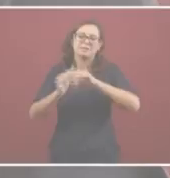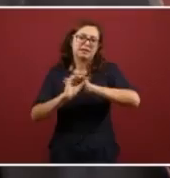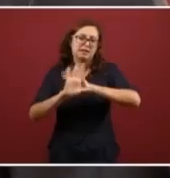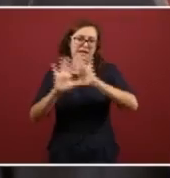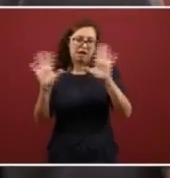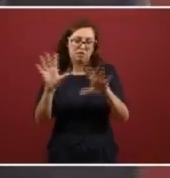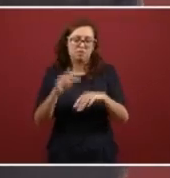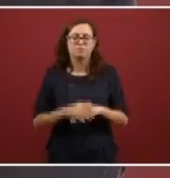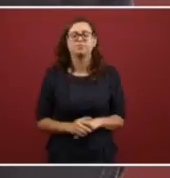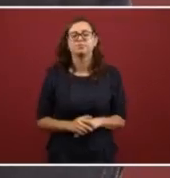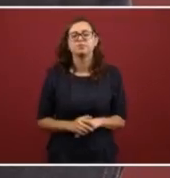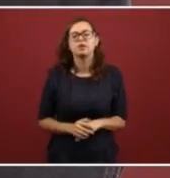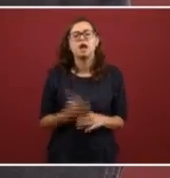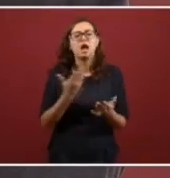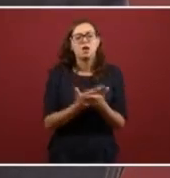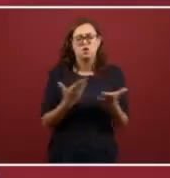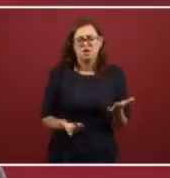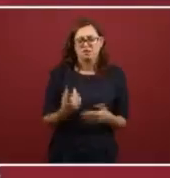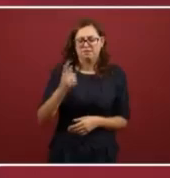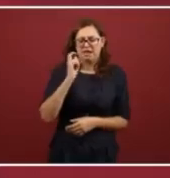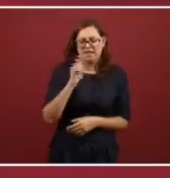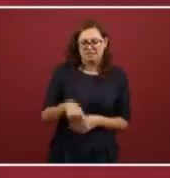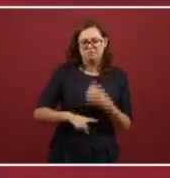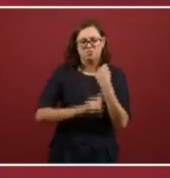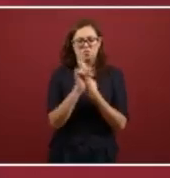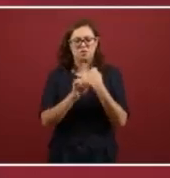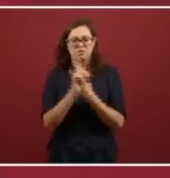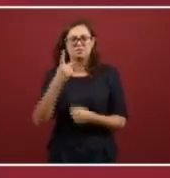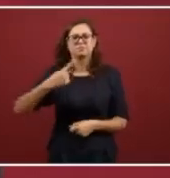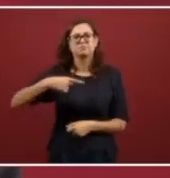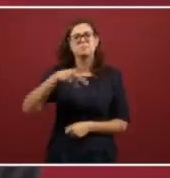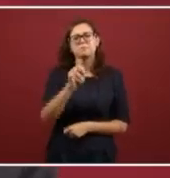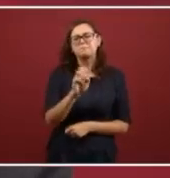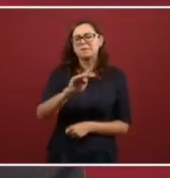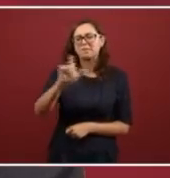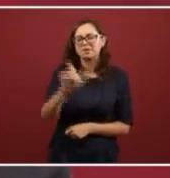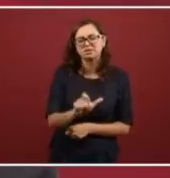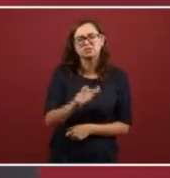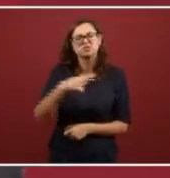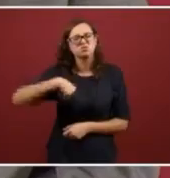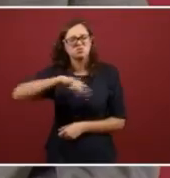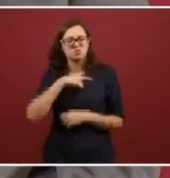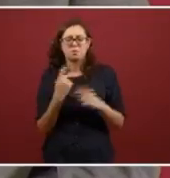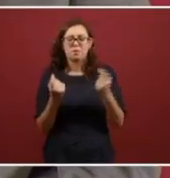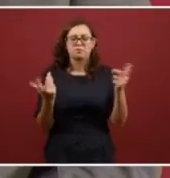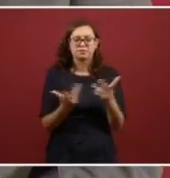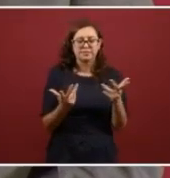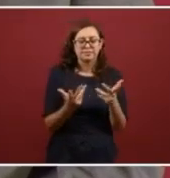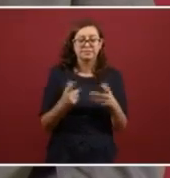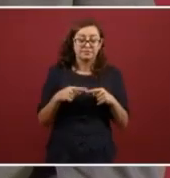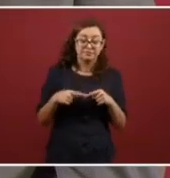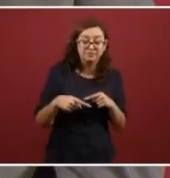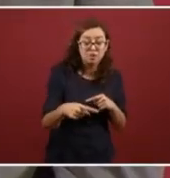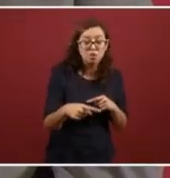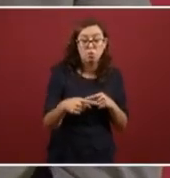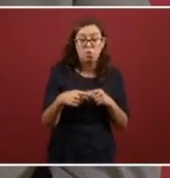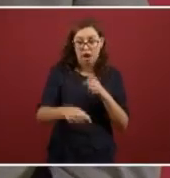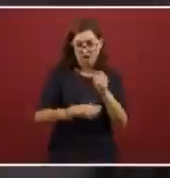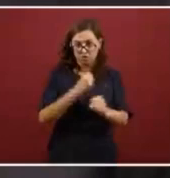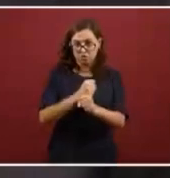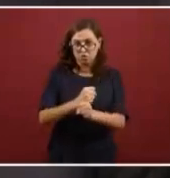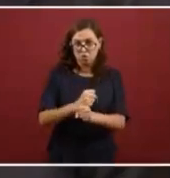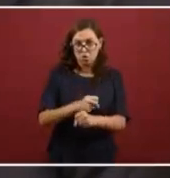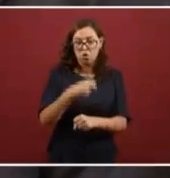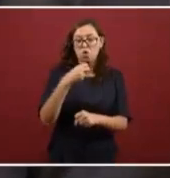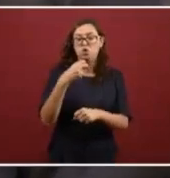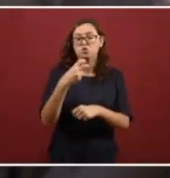operación. Vamos a apoyar a Pemex 3 años, o sea, el que viene y